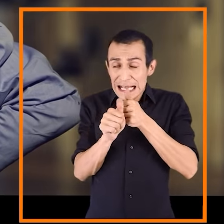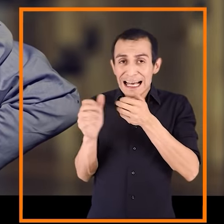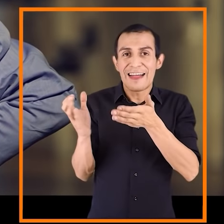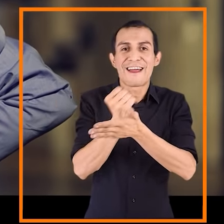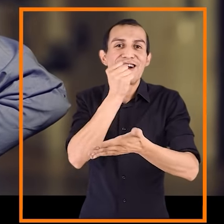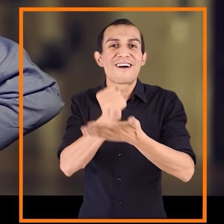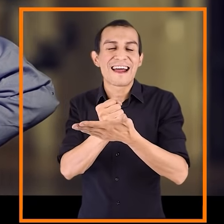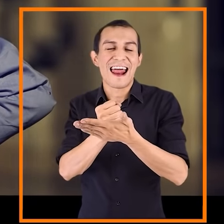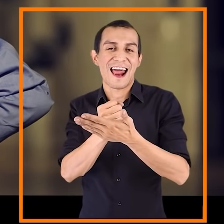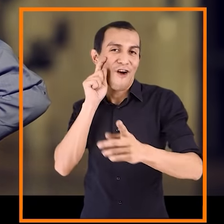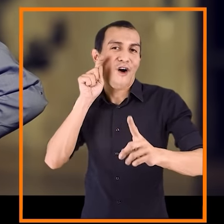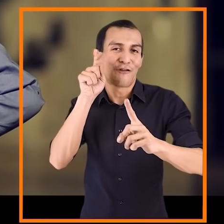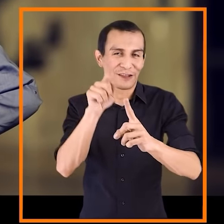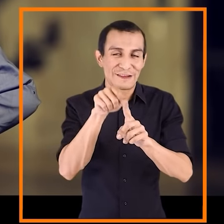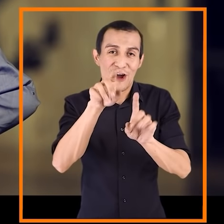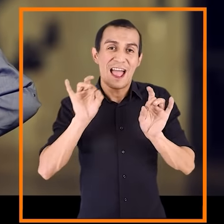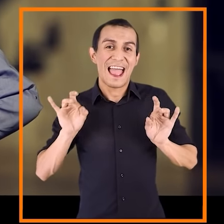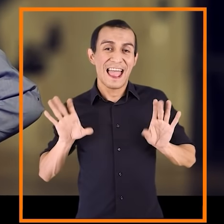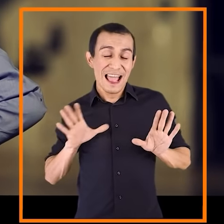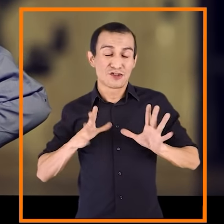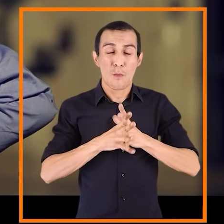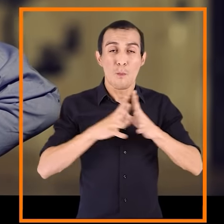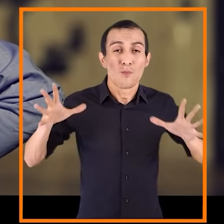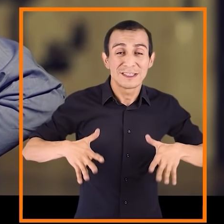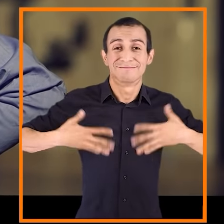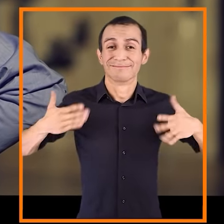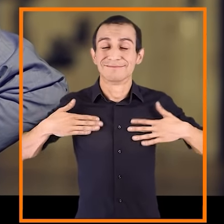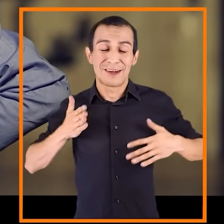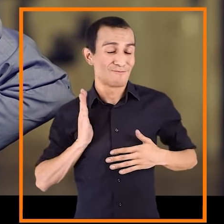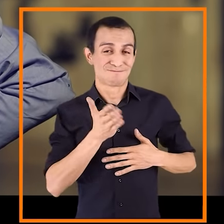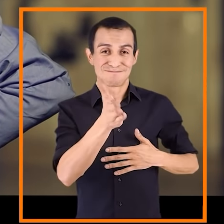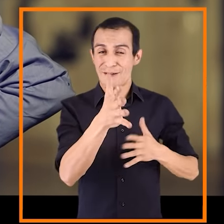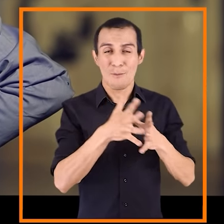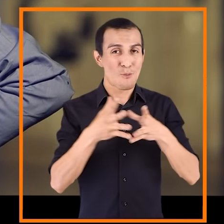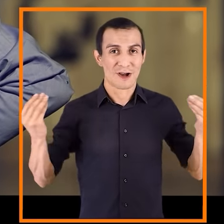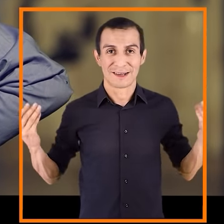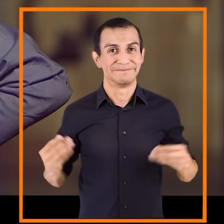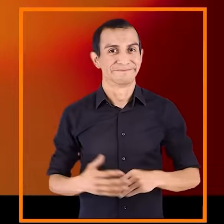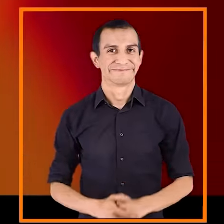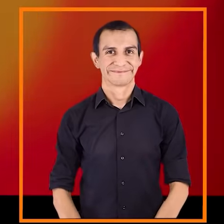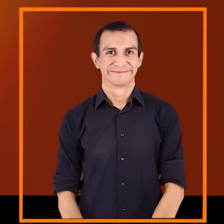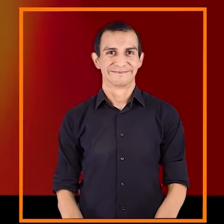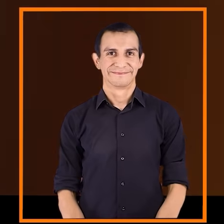de lograr la meta. Así que eso, a tener mucha convicción, mucha perseverancia.